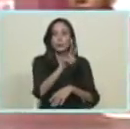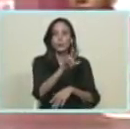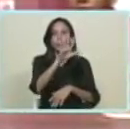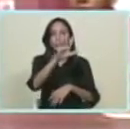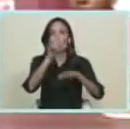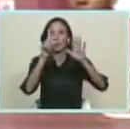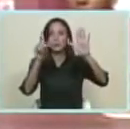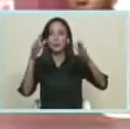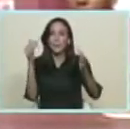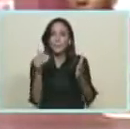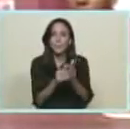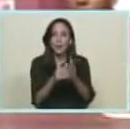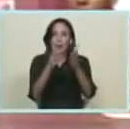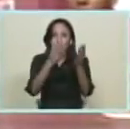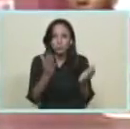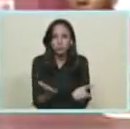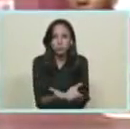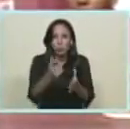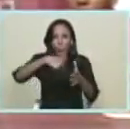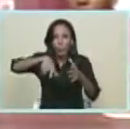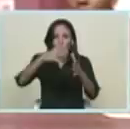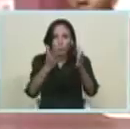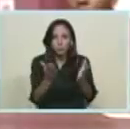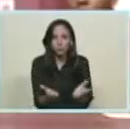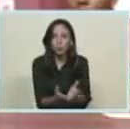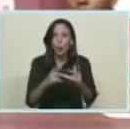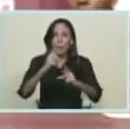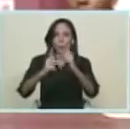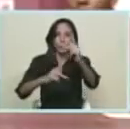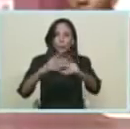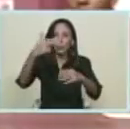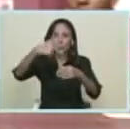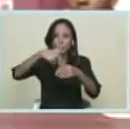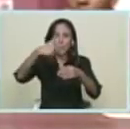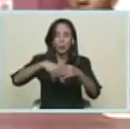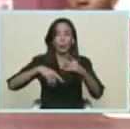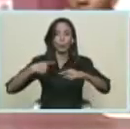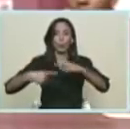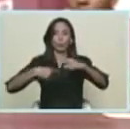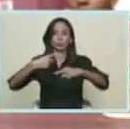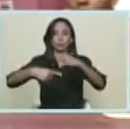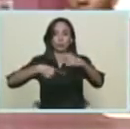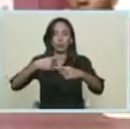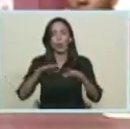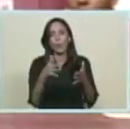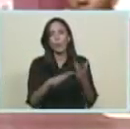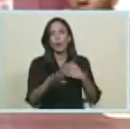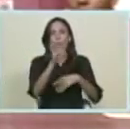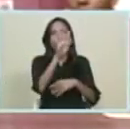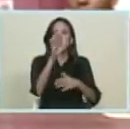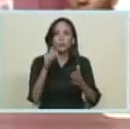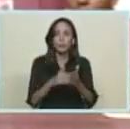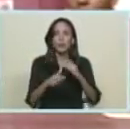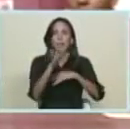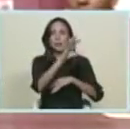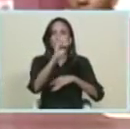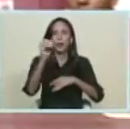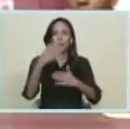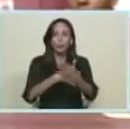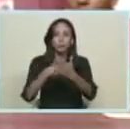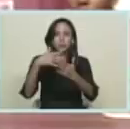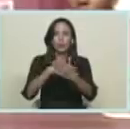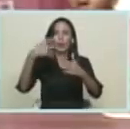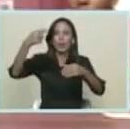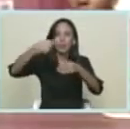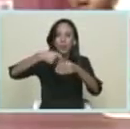256.000 barriles diarios que van para la producción neta de nuestra patria. Asimismo, una cantidad de 4.500 millones de pies cúbicos de